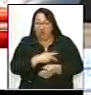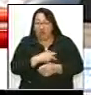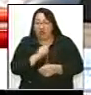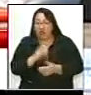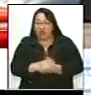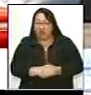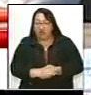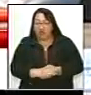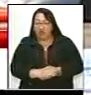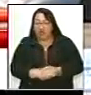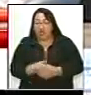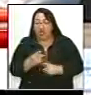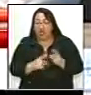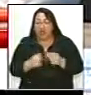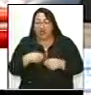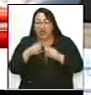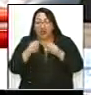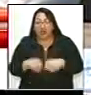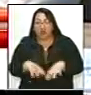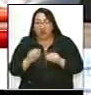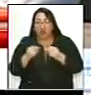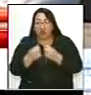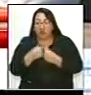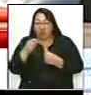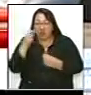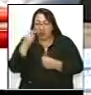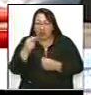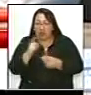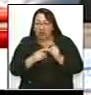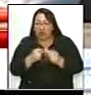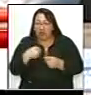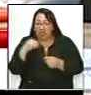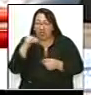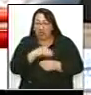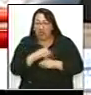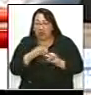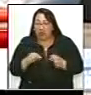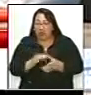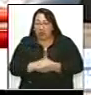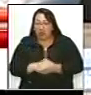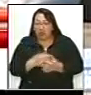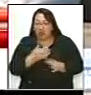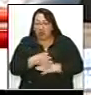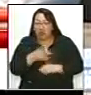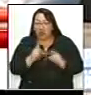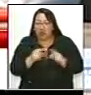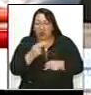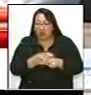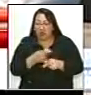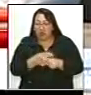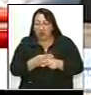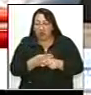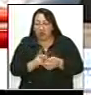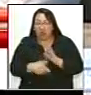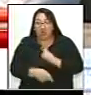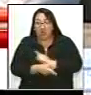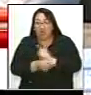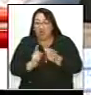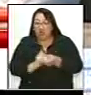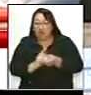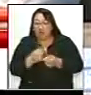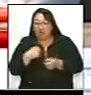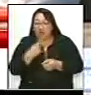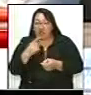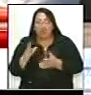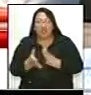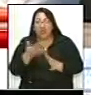decía, aquel que renuncia a su partido político, aquel que engañó al pueblo yendo con un determinado nombre y luego se cambia, tiene que